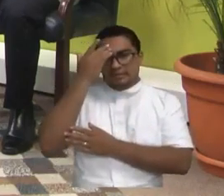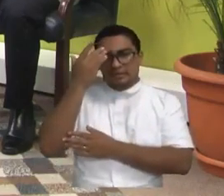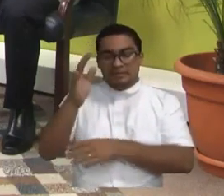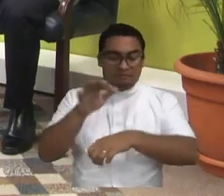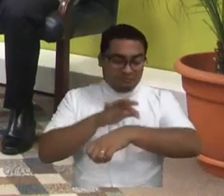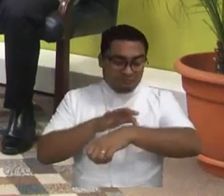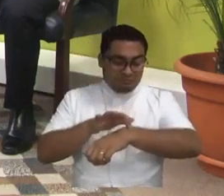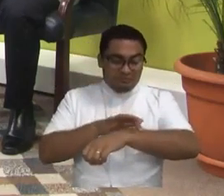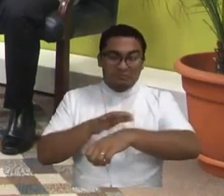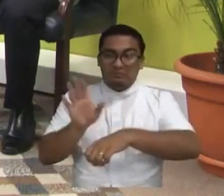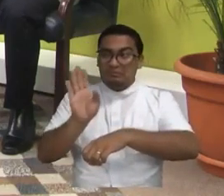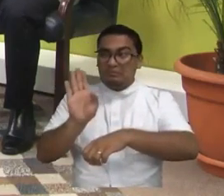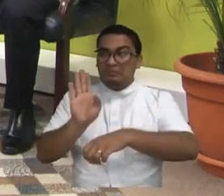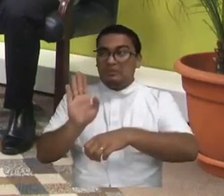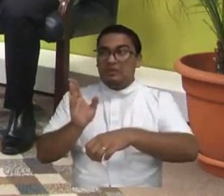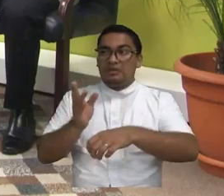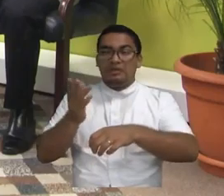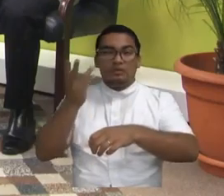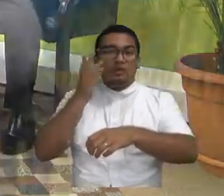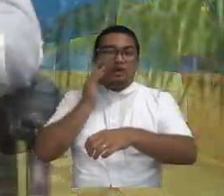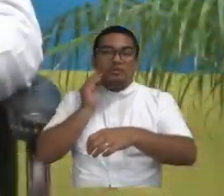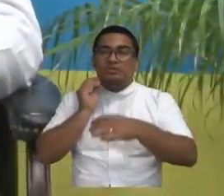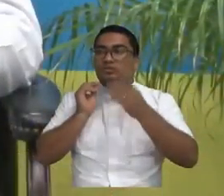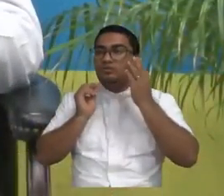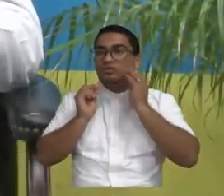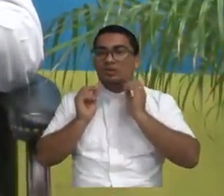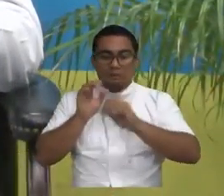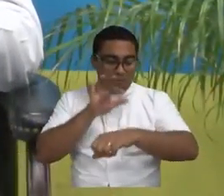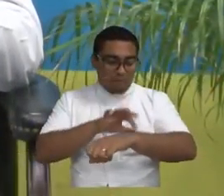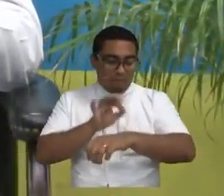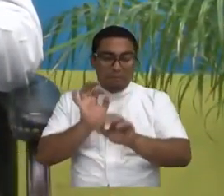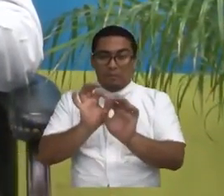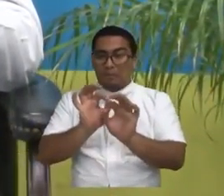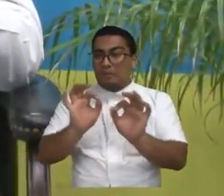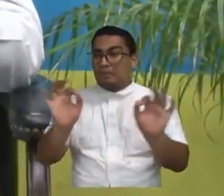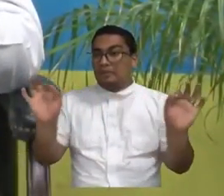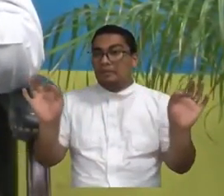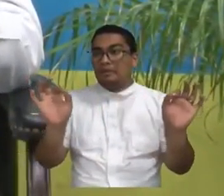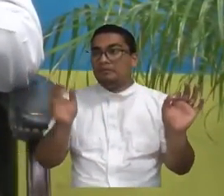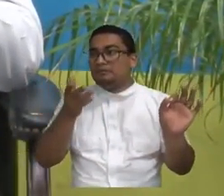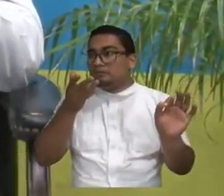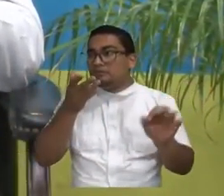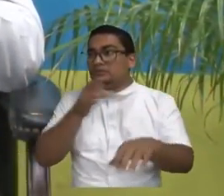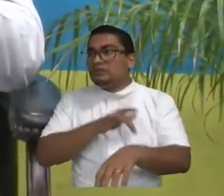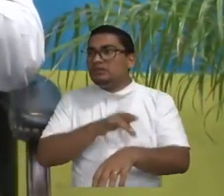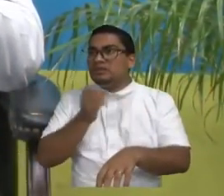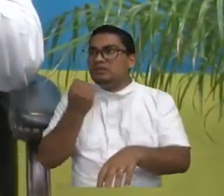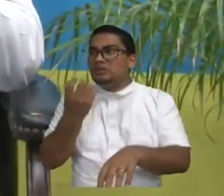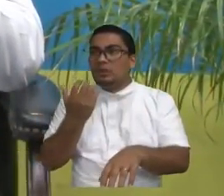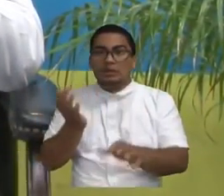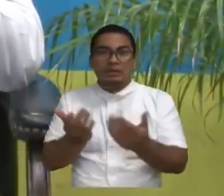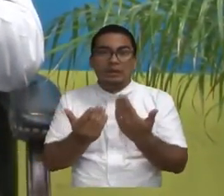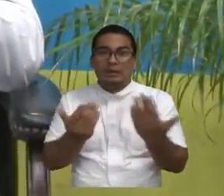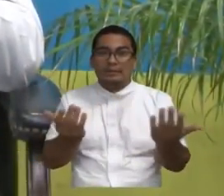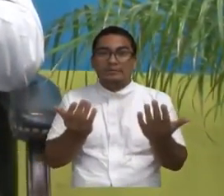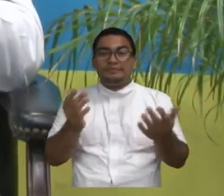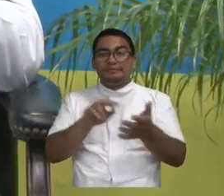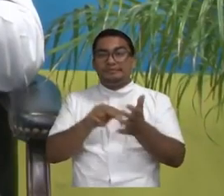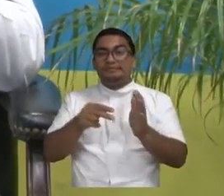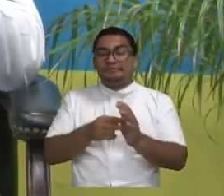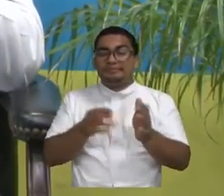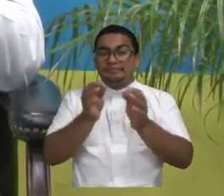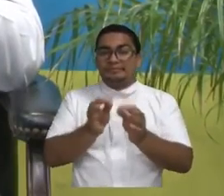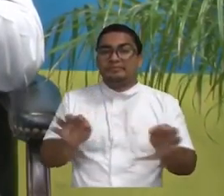blanca, que no suda, que no tiene pelo y que no duele. Ese es el síntoma cardinal de la